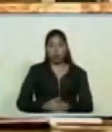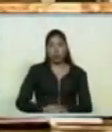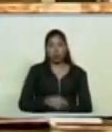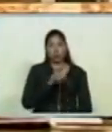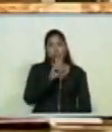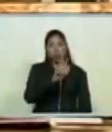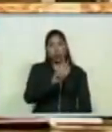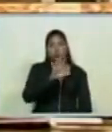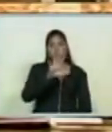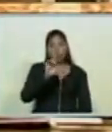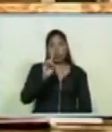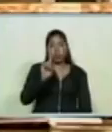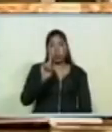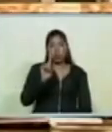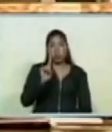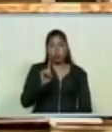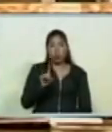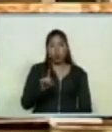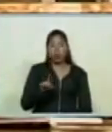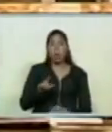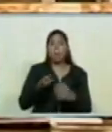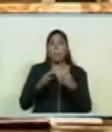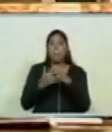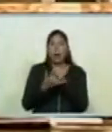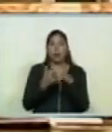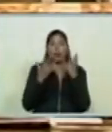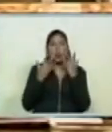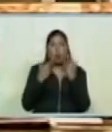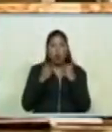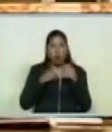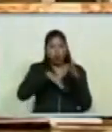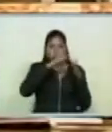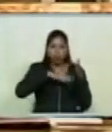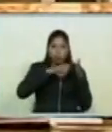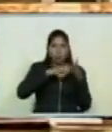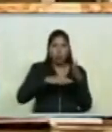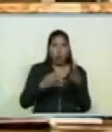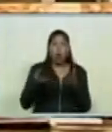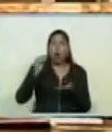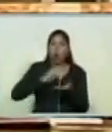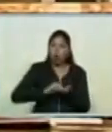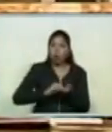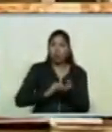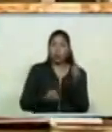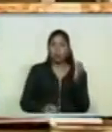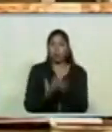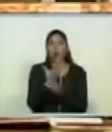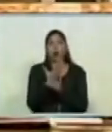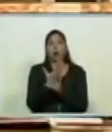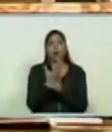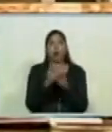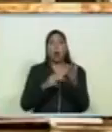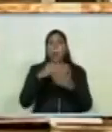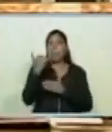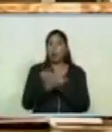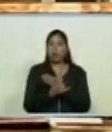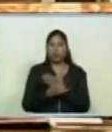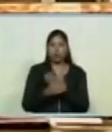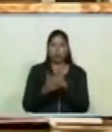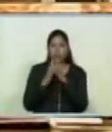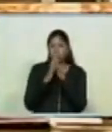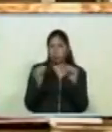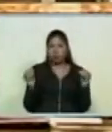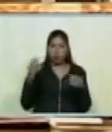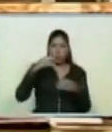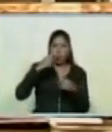251 corredores de Barrio Nuevo, Barrio Tricolor, que hay que mira, relanzar Barrio Nuevo, Barrio Tricolor, con un plan de desarrollo social, con todo este